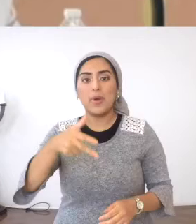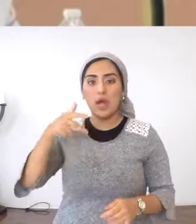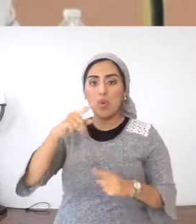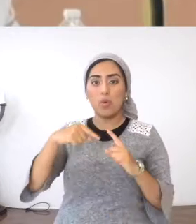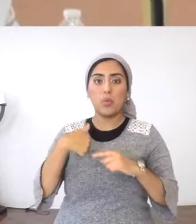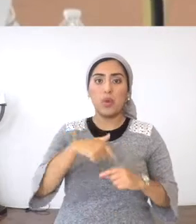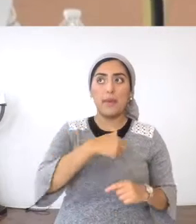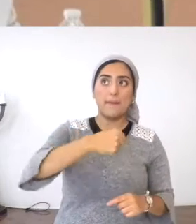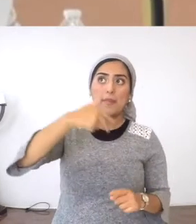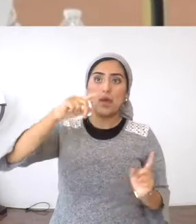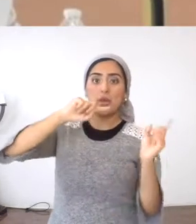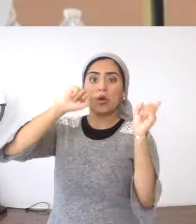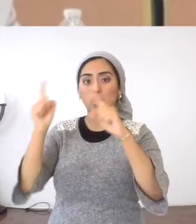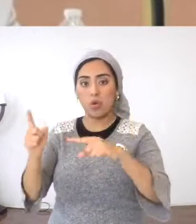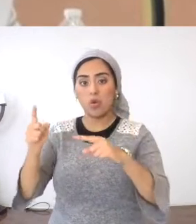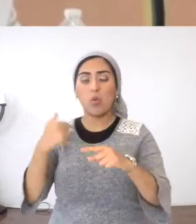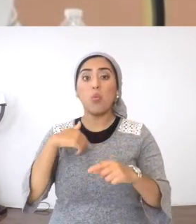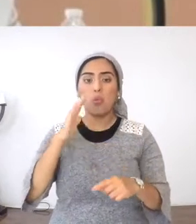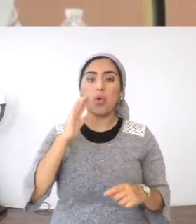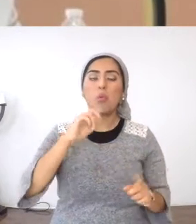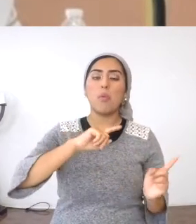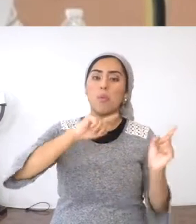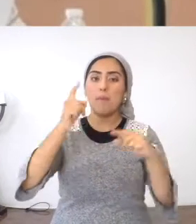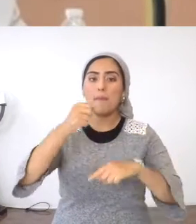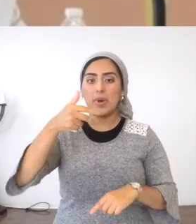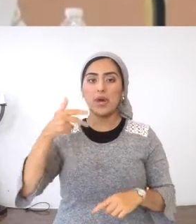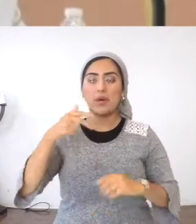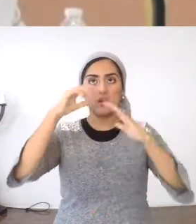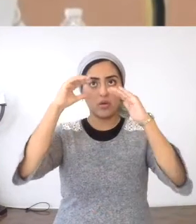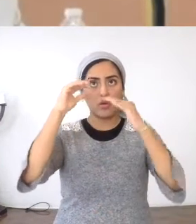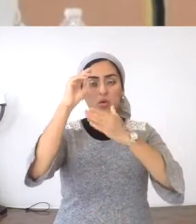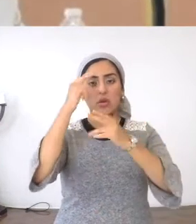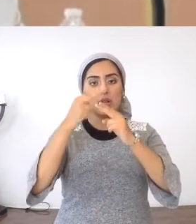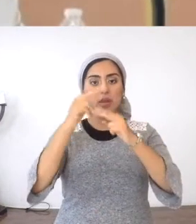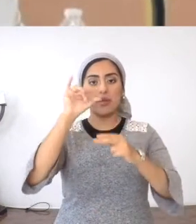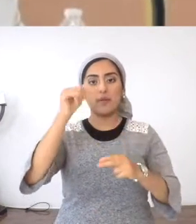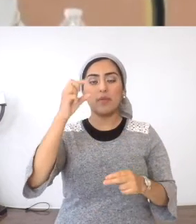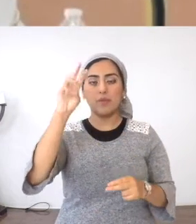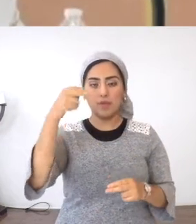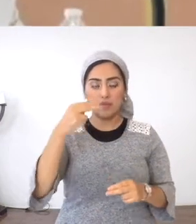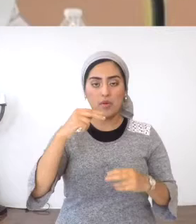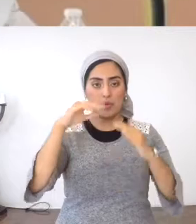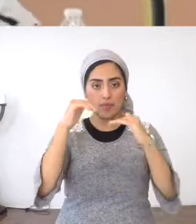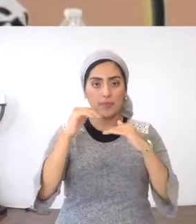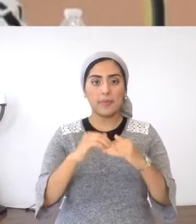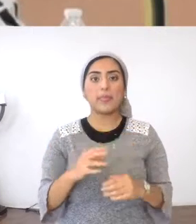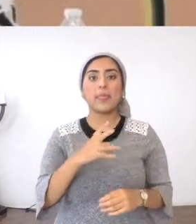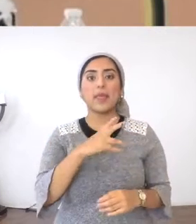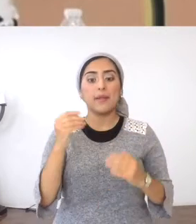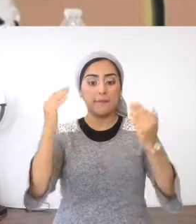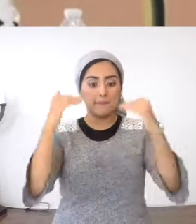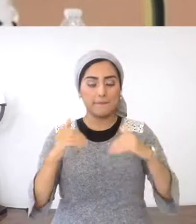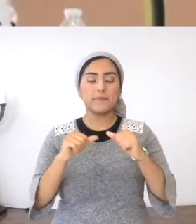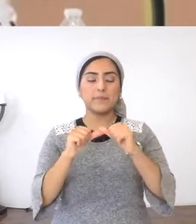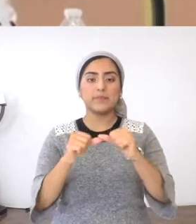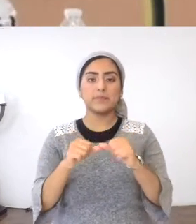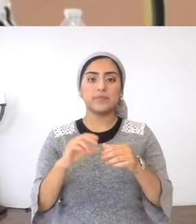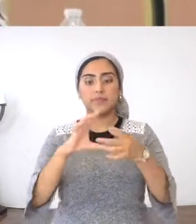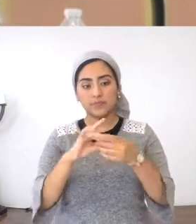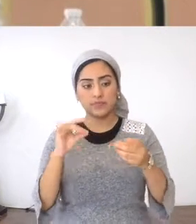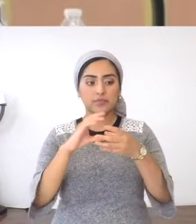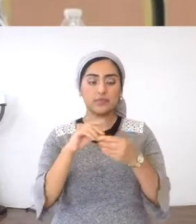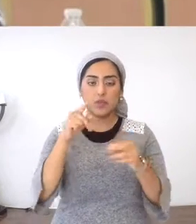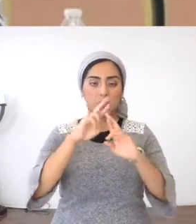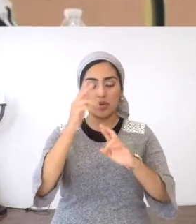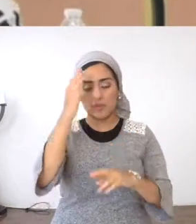Restaurada Cuando volvamos allá Y vamos a volver Ves Ratashem Yahweh Primeramente El nombre de Yahweh Bueno Y sigue la